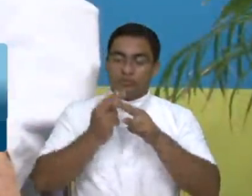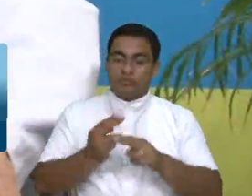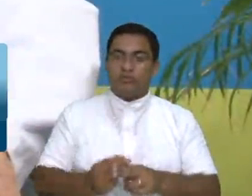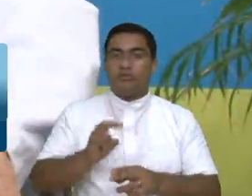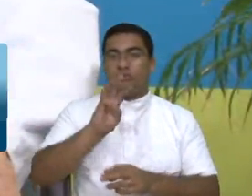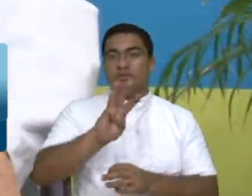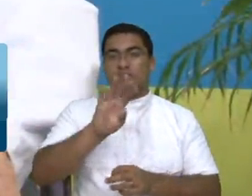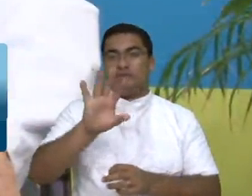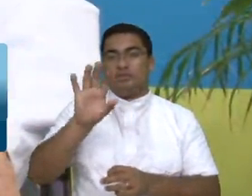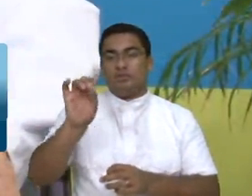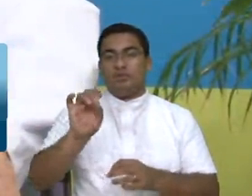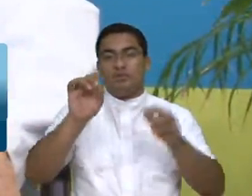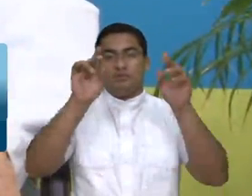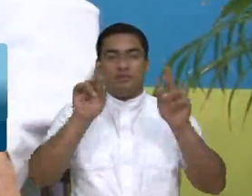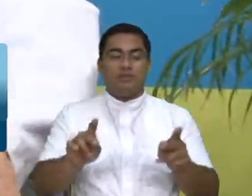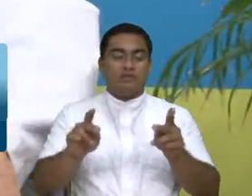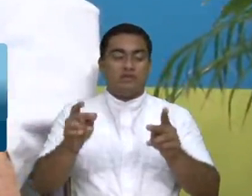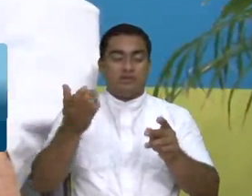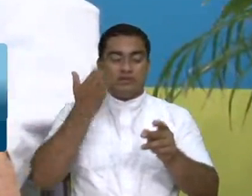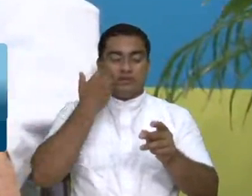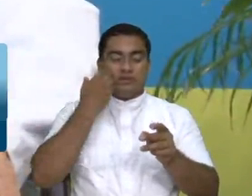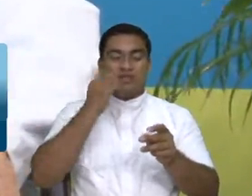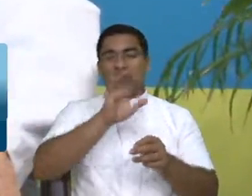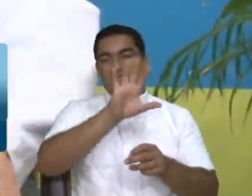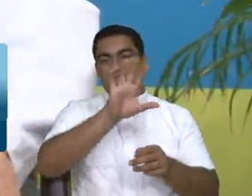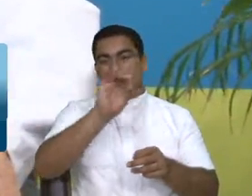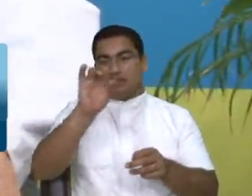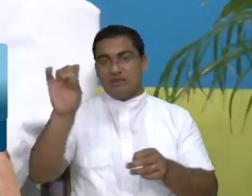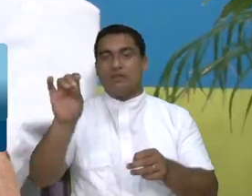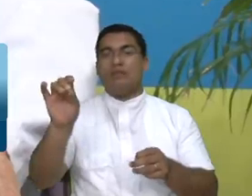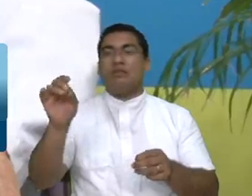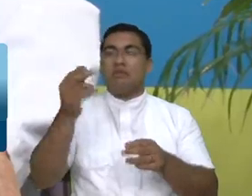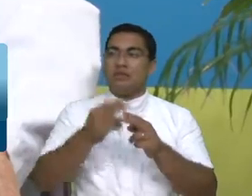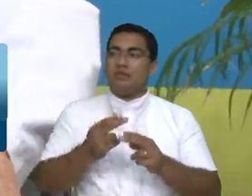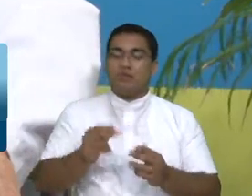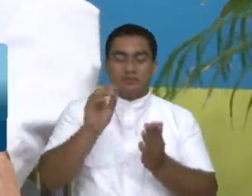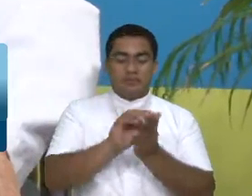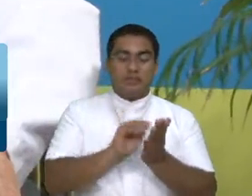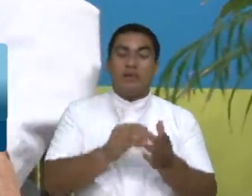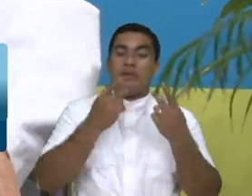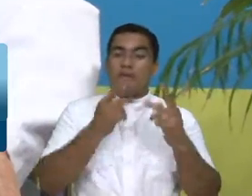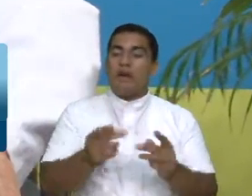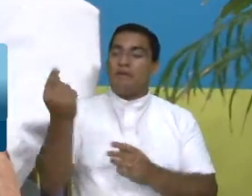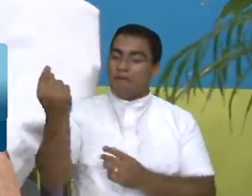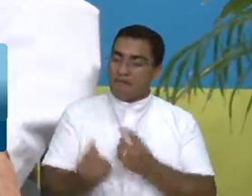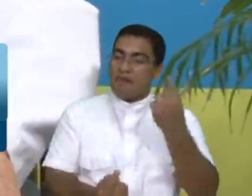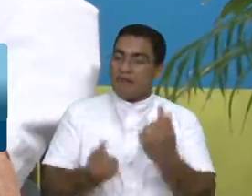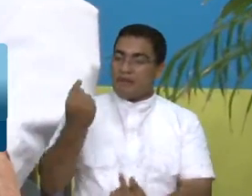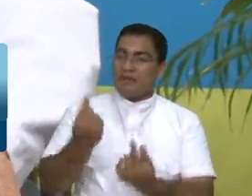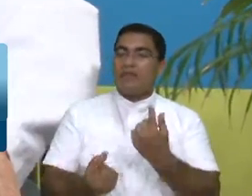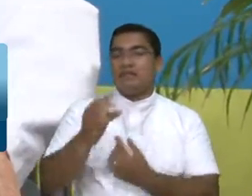de 350 pacientes. Uh-huh. Tenemos inscritos como 500, pero hay una parte, activos que están llegando constantemente,